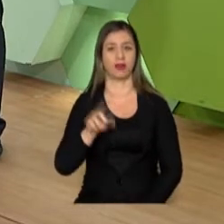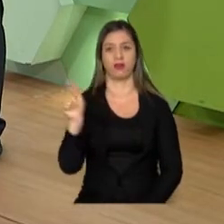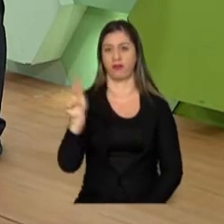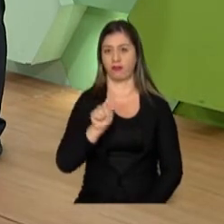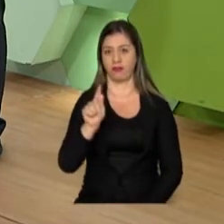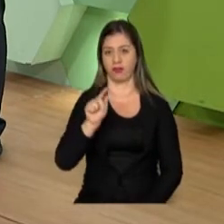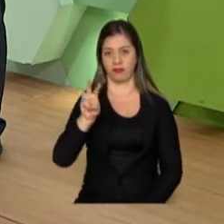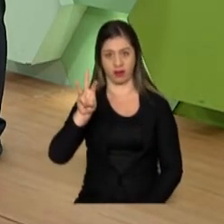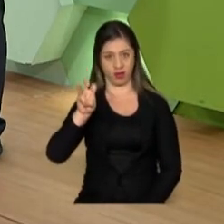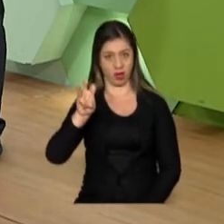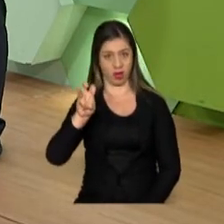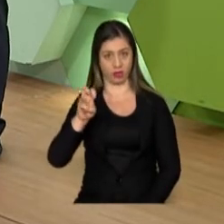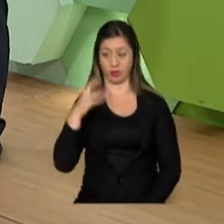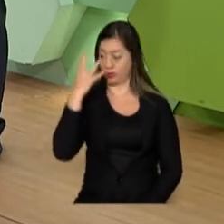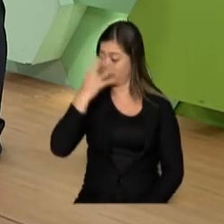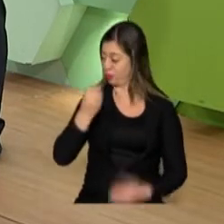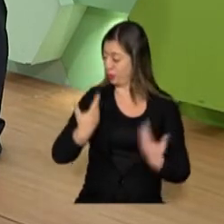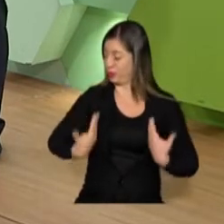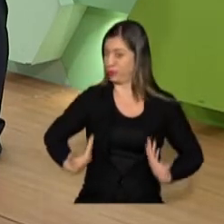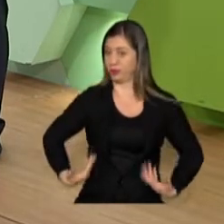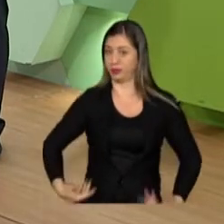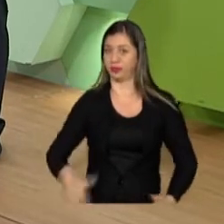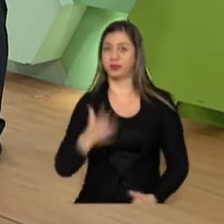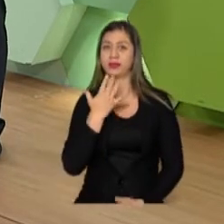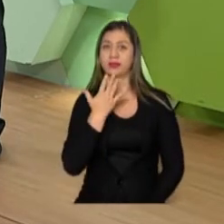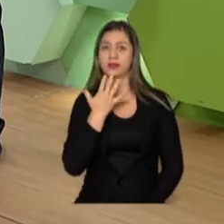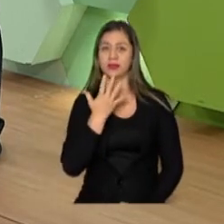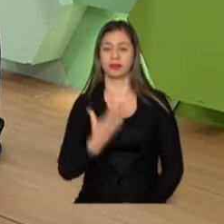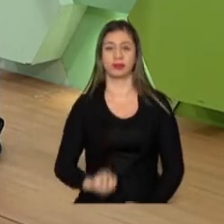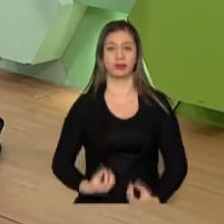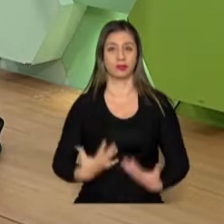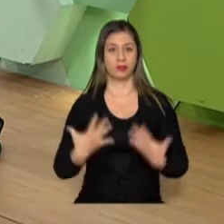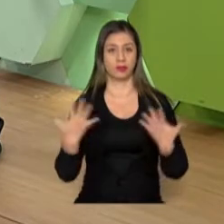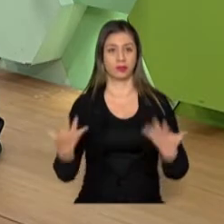febrero 8, ¿no? Muy bonito su vestido, muy colorido y muy